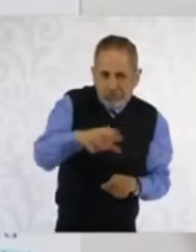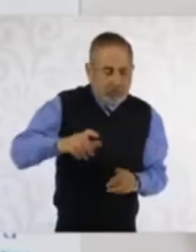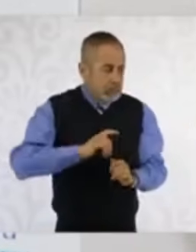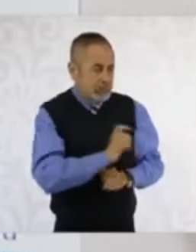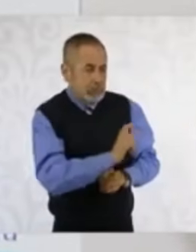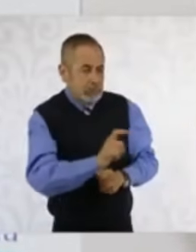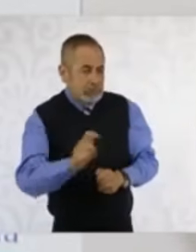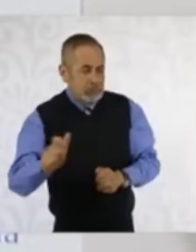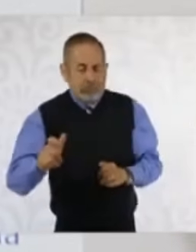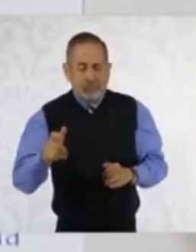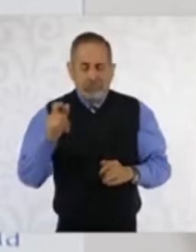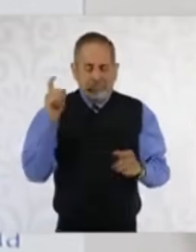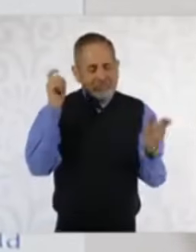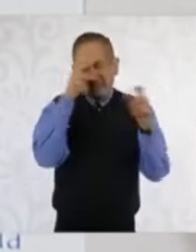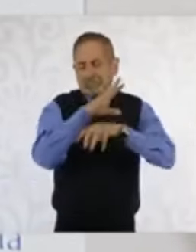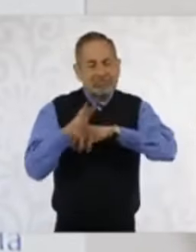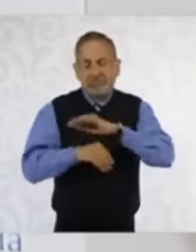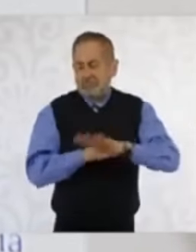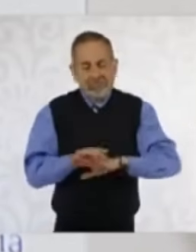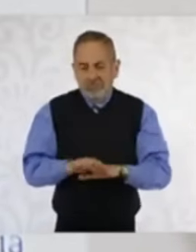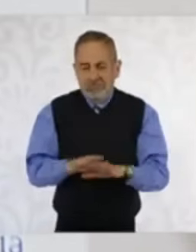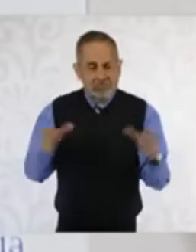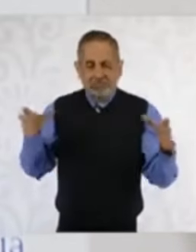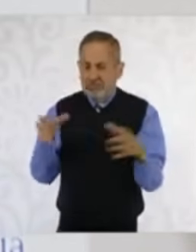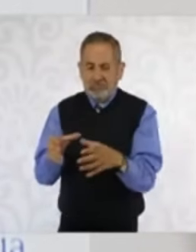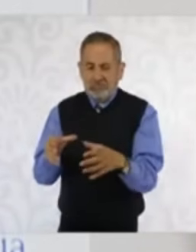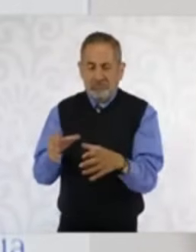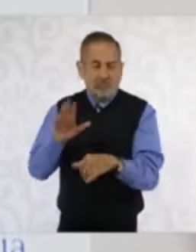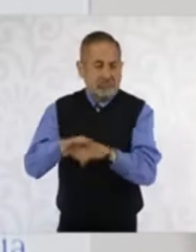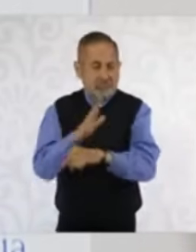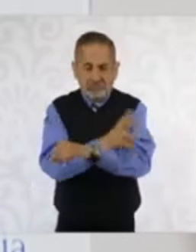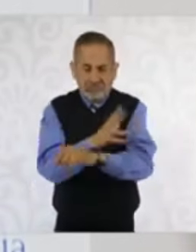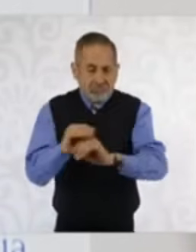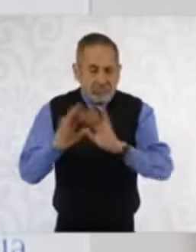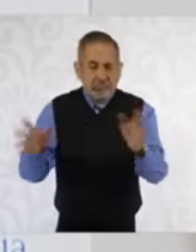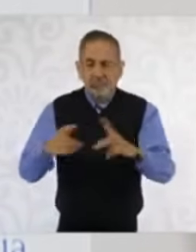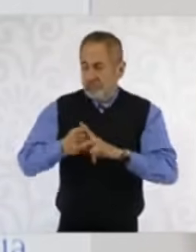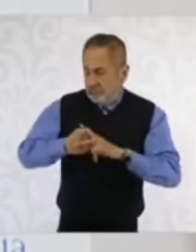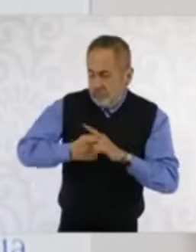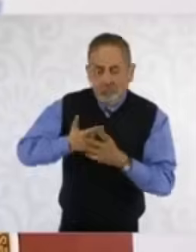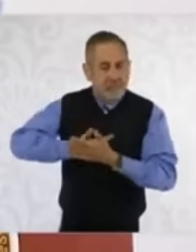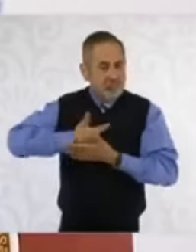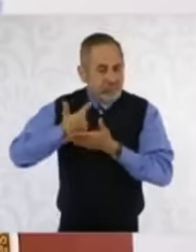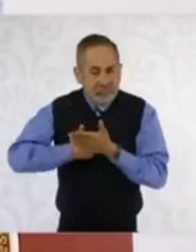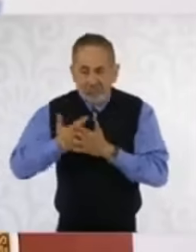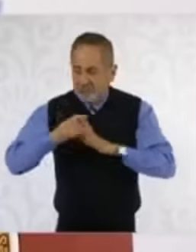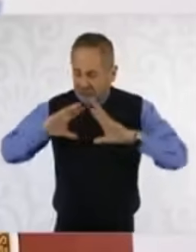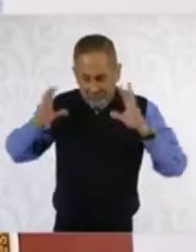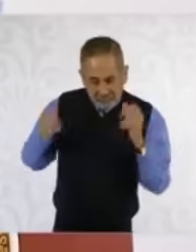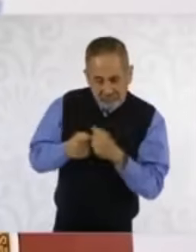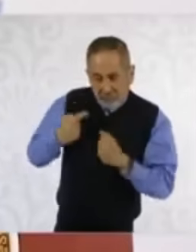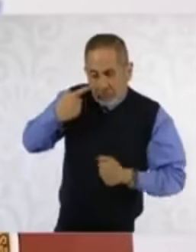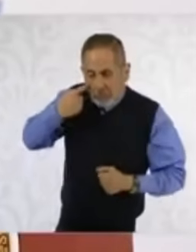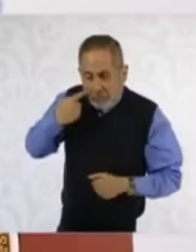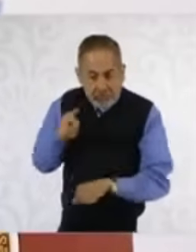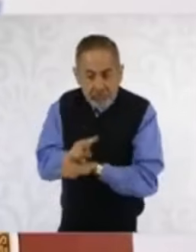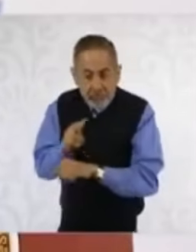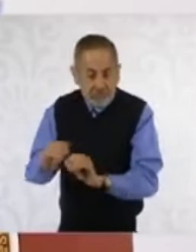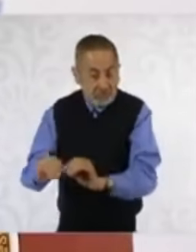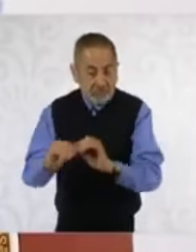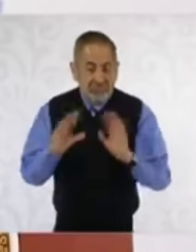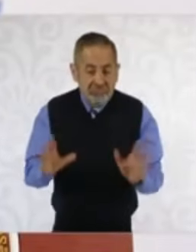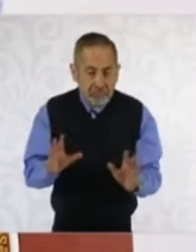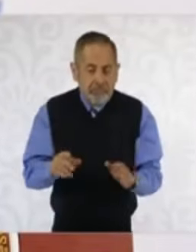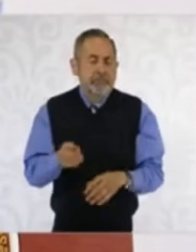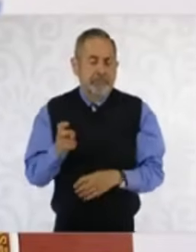algo, ¿no? Cualquier aumento es bienvenido, sobre todo en estos tiempos donde todo sube de precio. Y ahora, también les